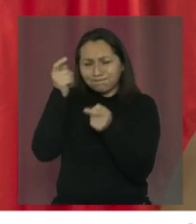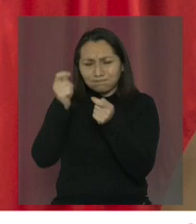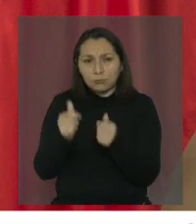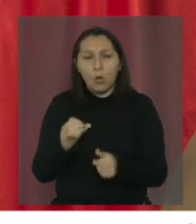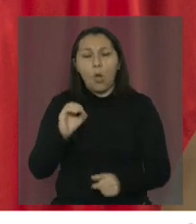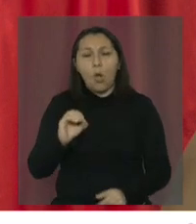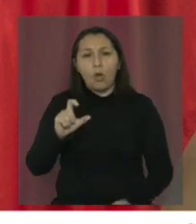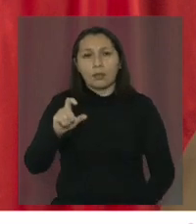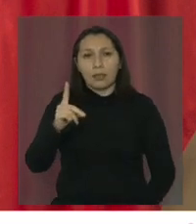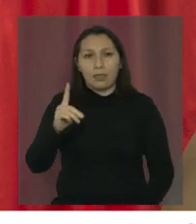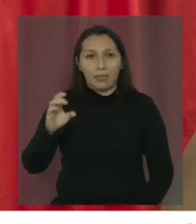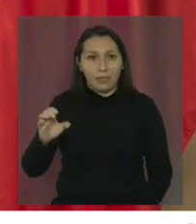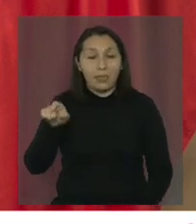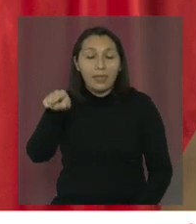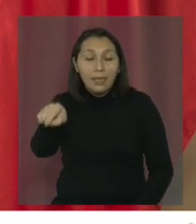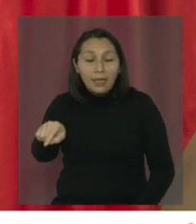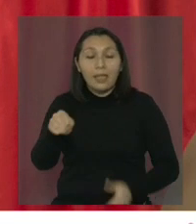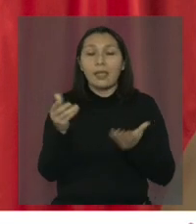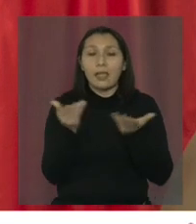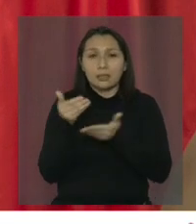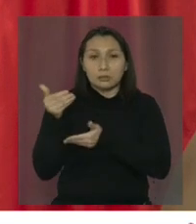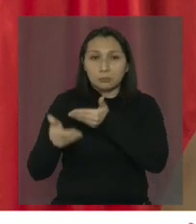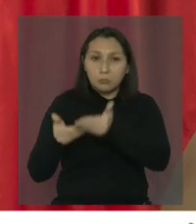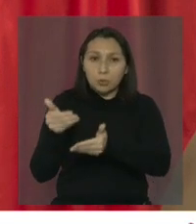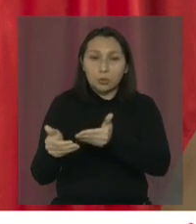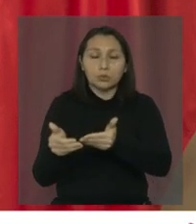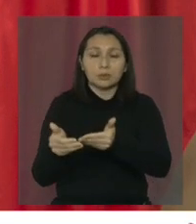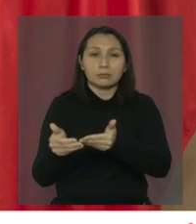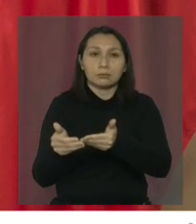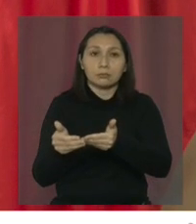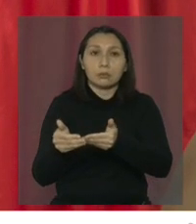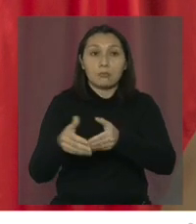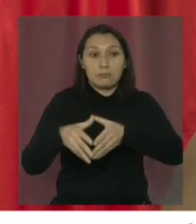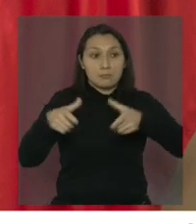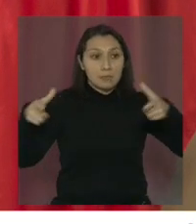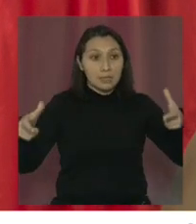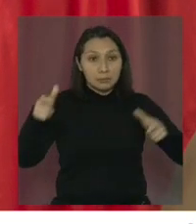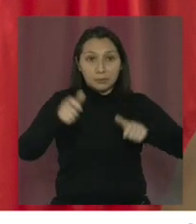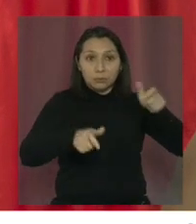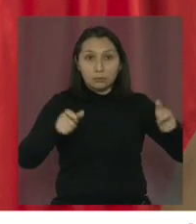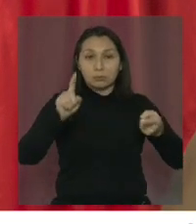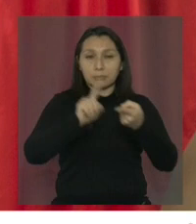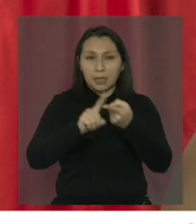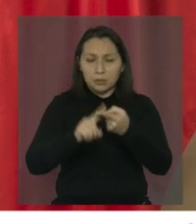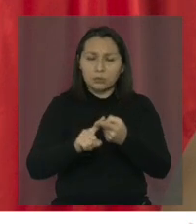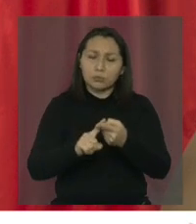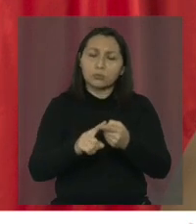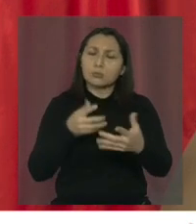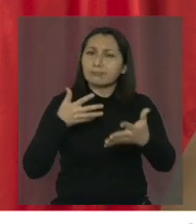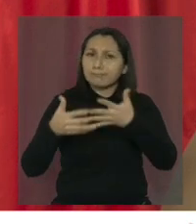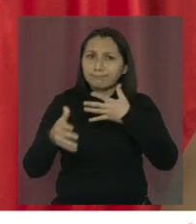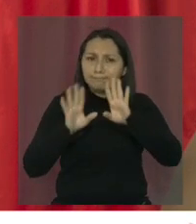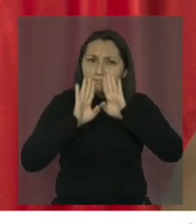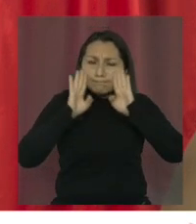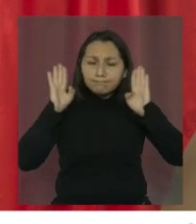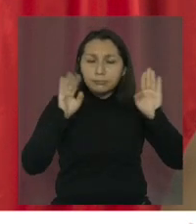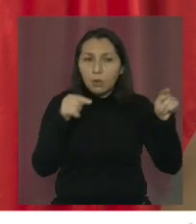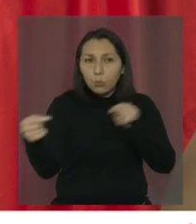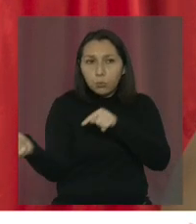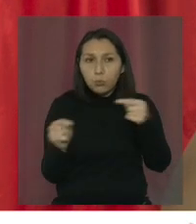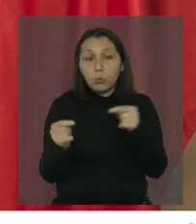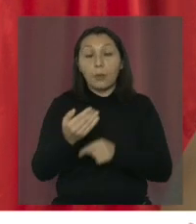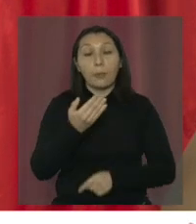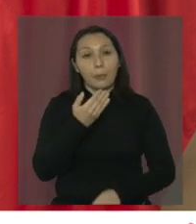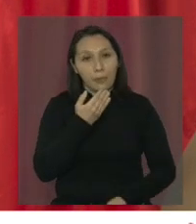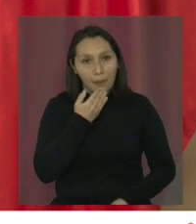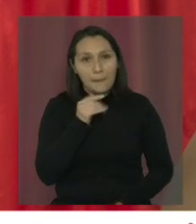para que este sea un proceso no solamente amplio participativo transparente debatido sino que